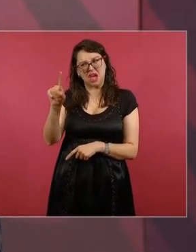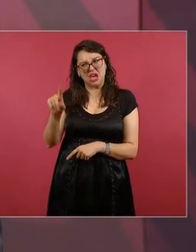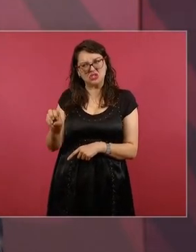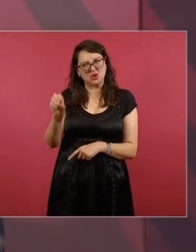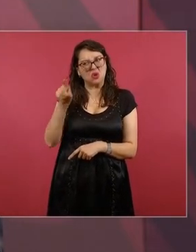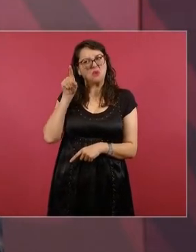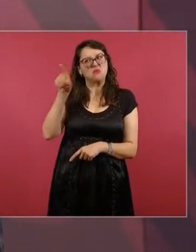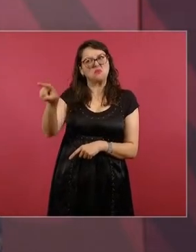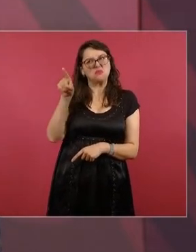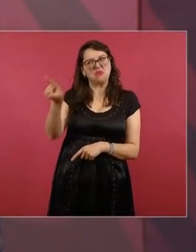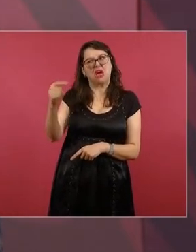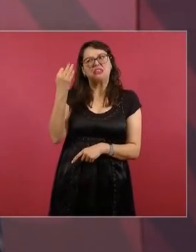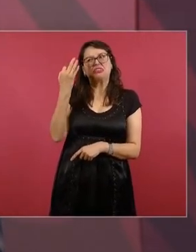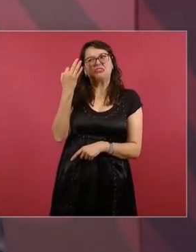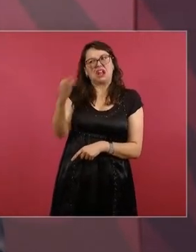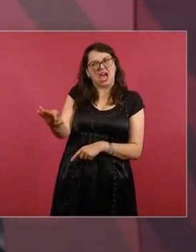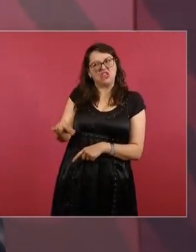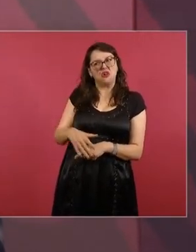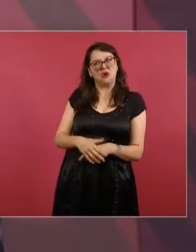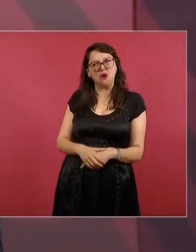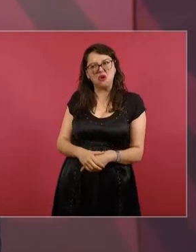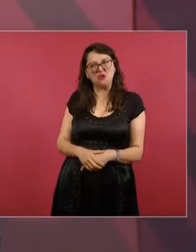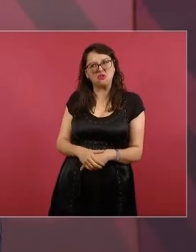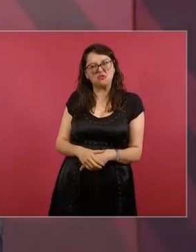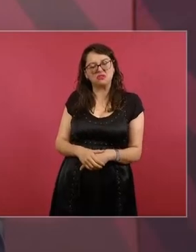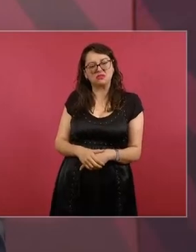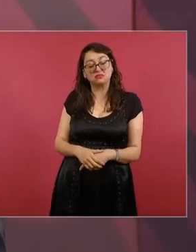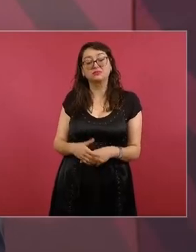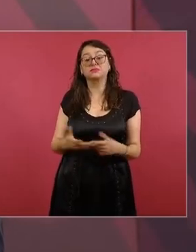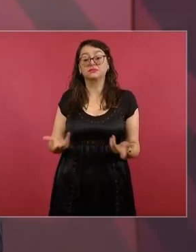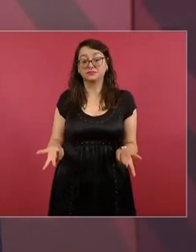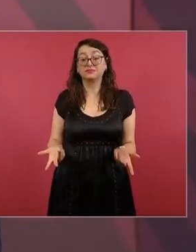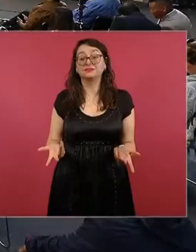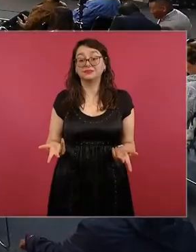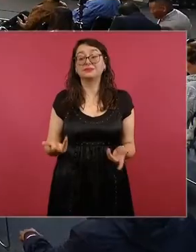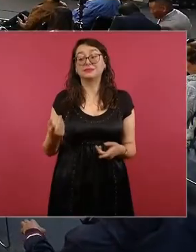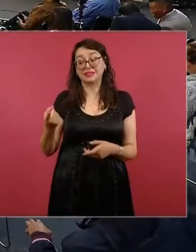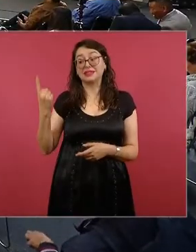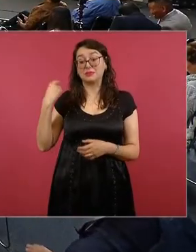Es que los polvos de ahora son de aquellos lodos.